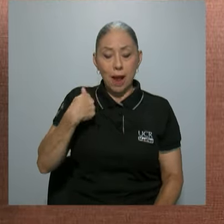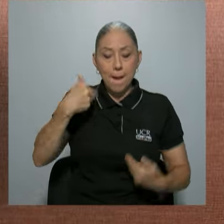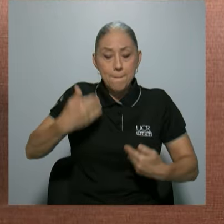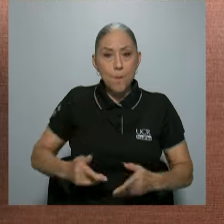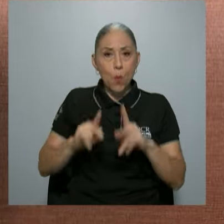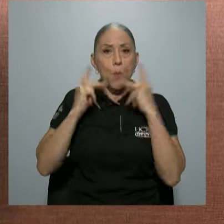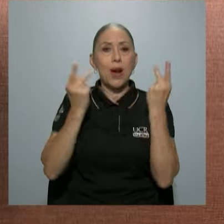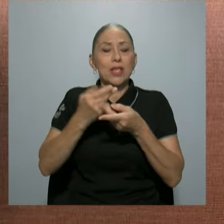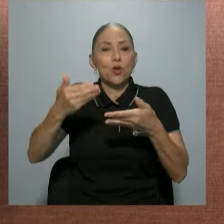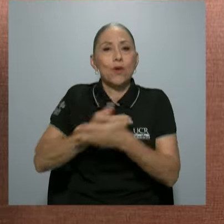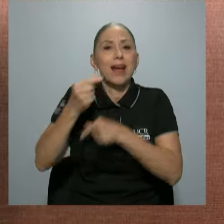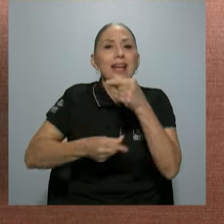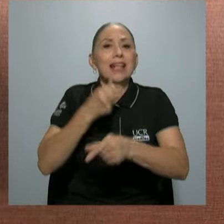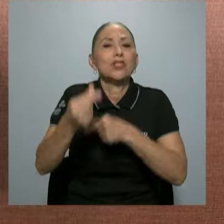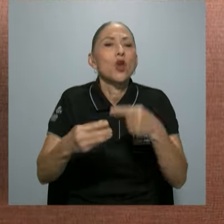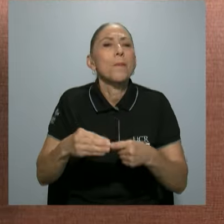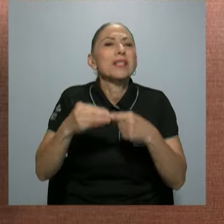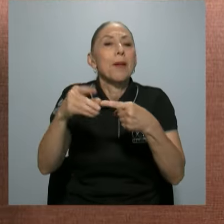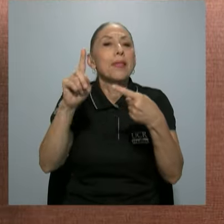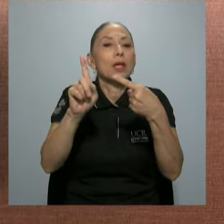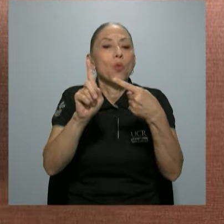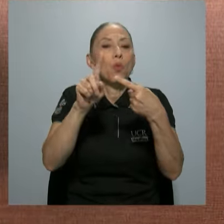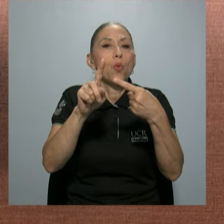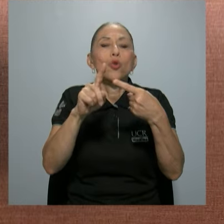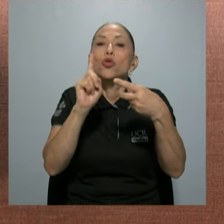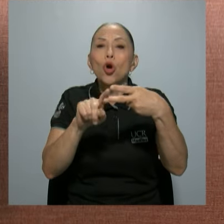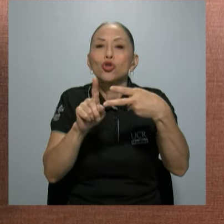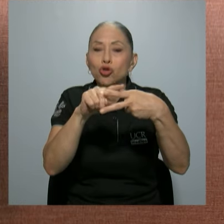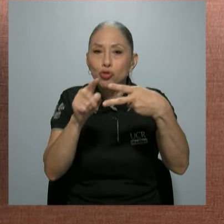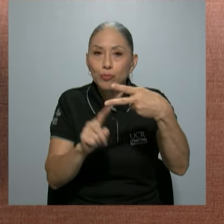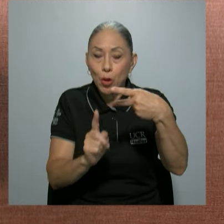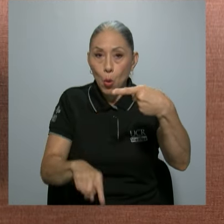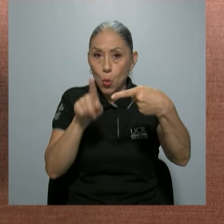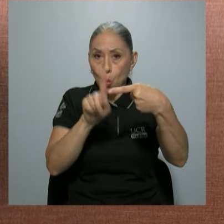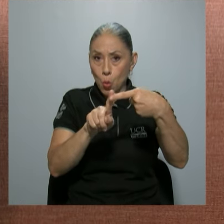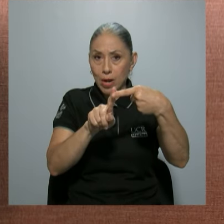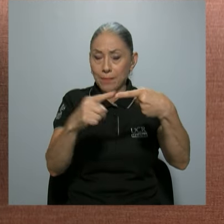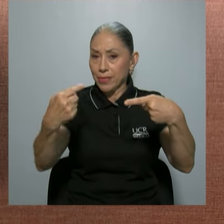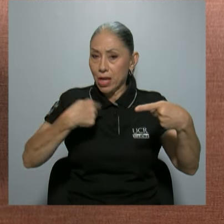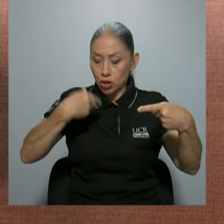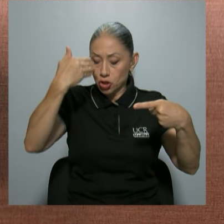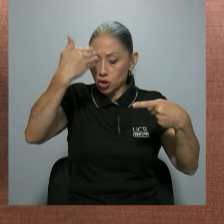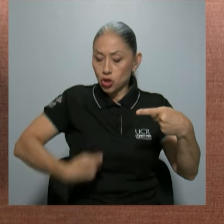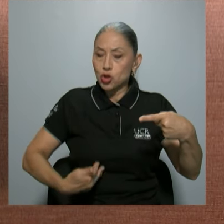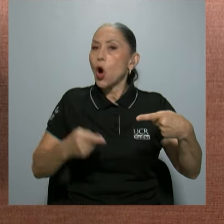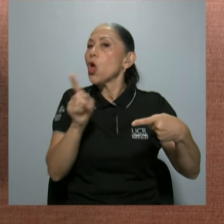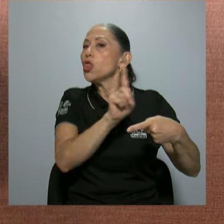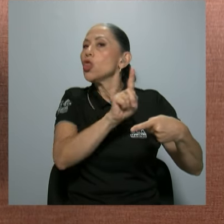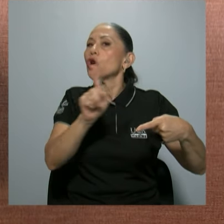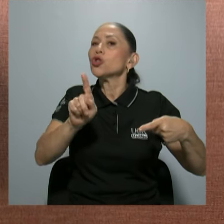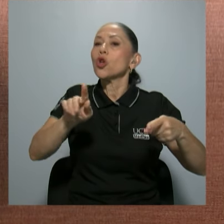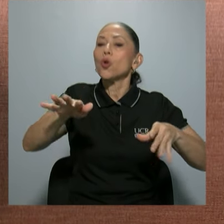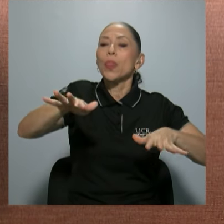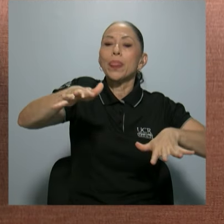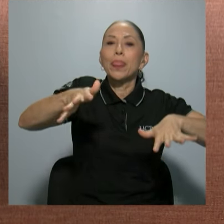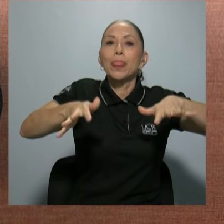una razón, por 2 razones básicas. Una, yo no soy ni títere ni soy